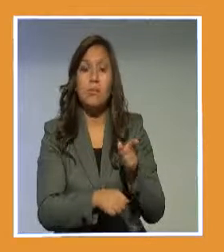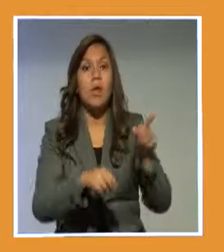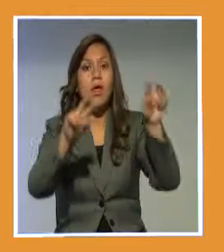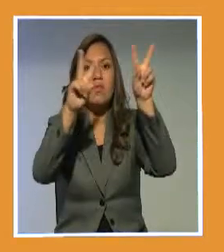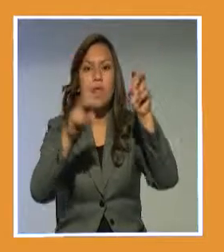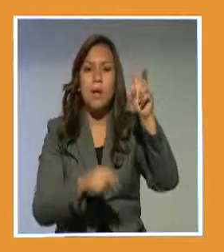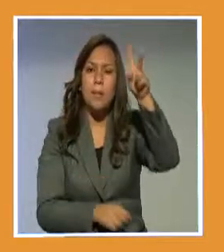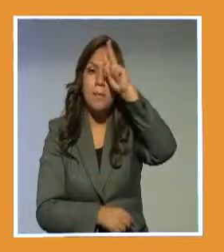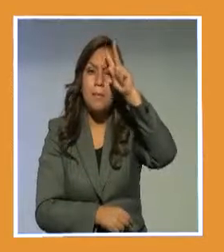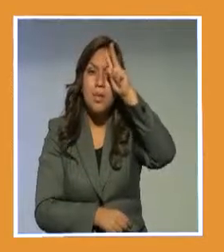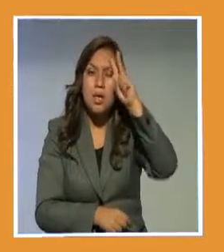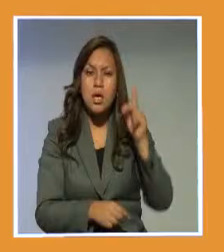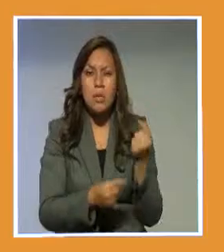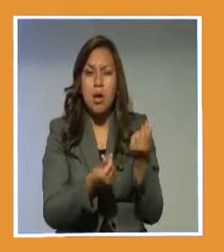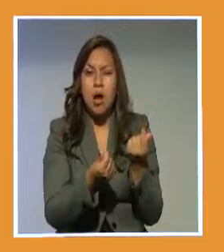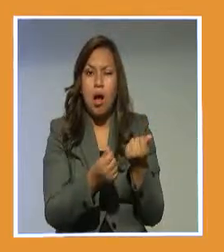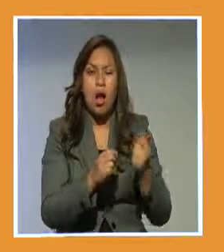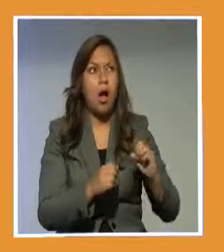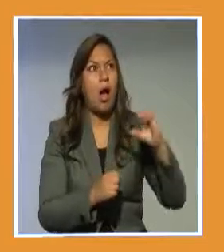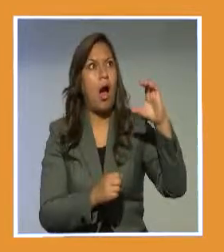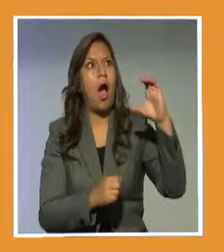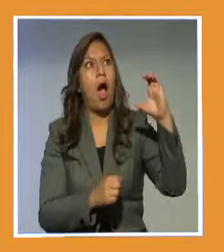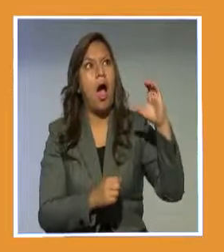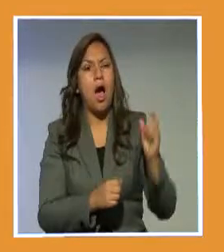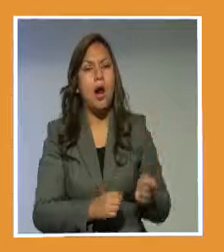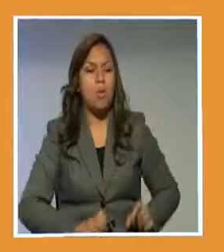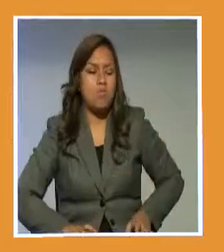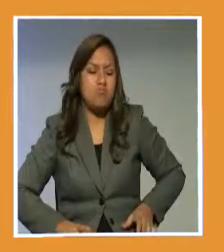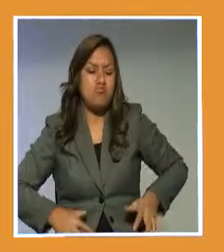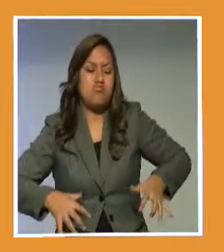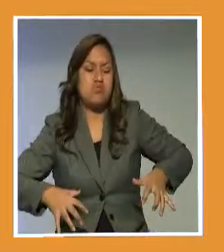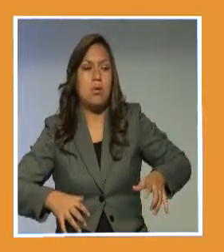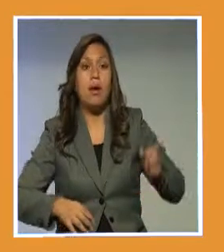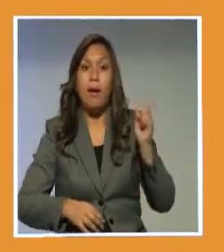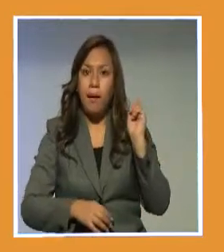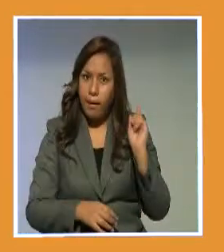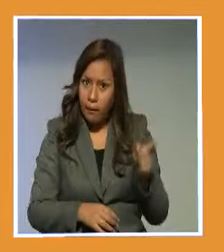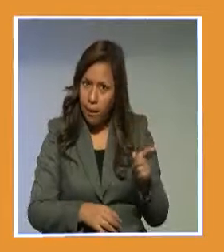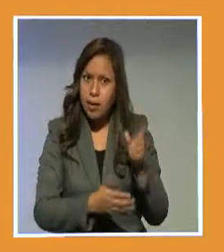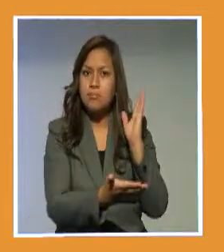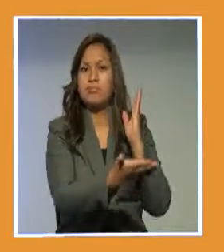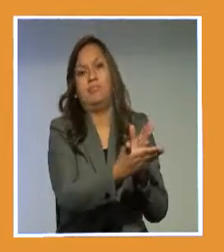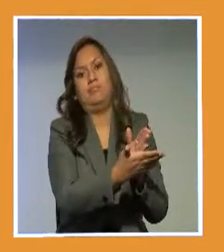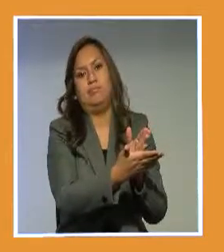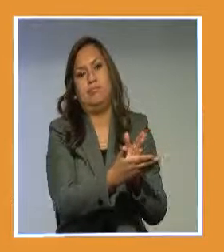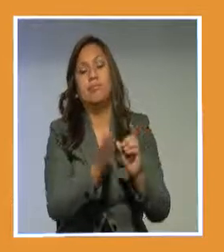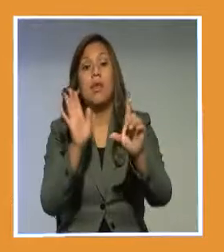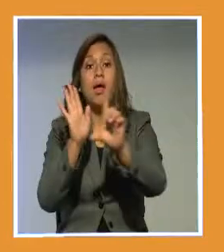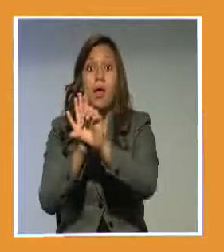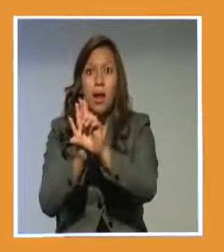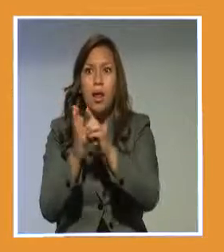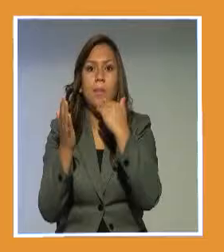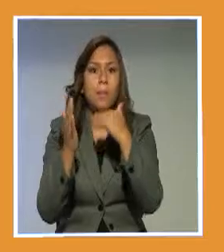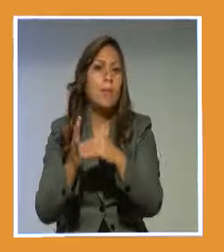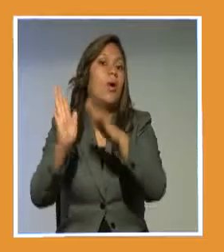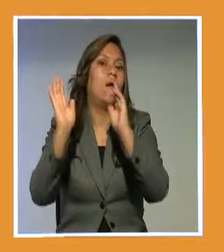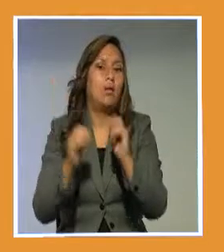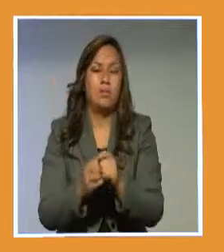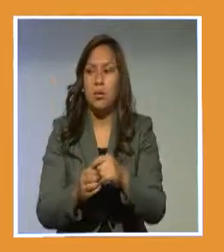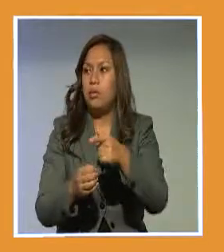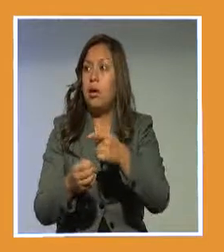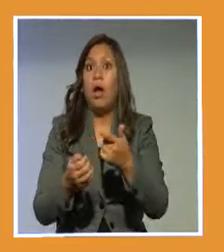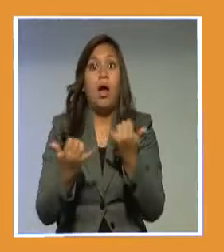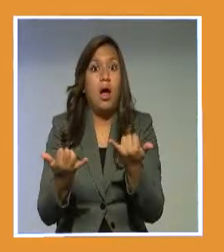no tengamos, por ejemplo, agua potable, alcantarillado en territorios urbanos. Esta ley lo que hace es que lo recaudado vaya a los